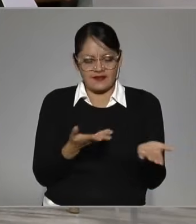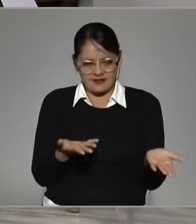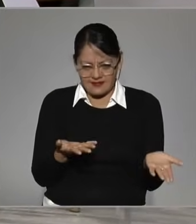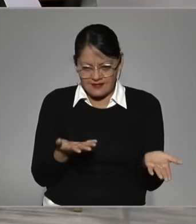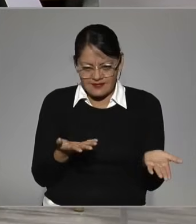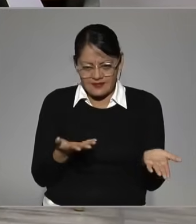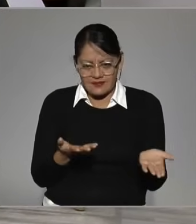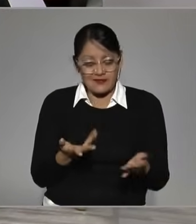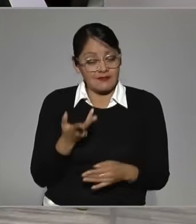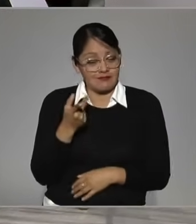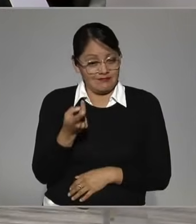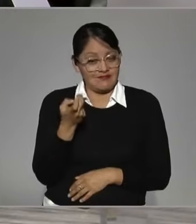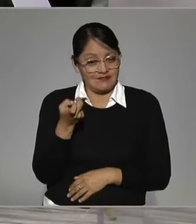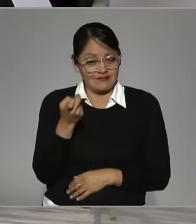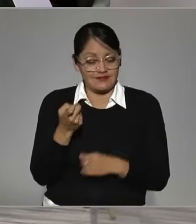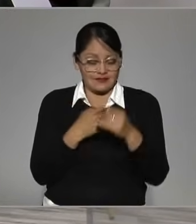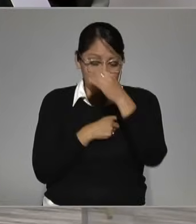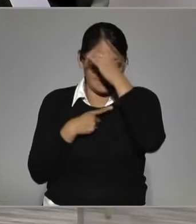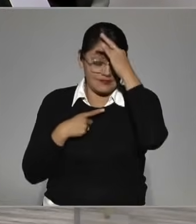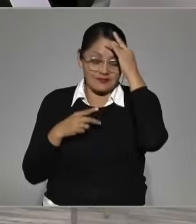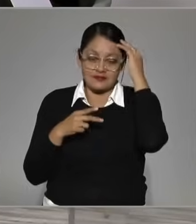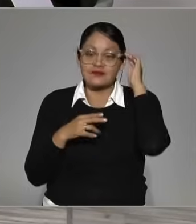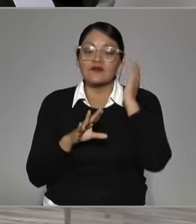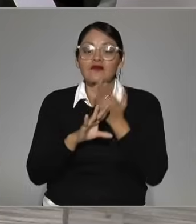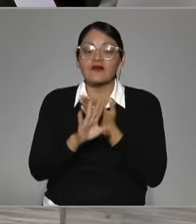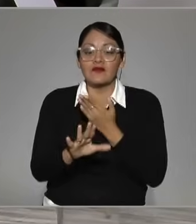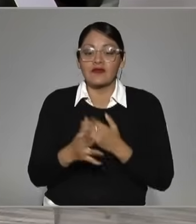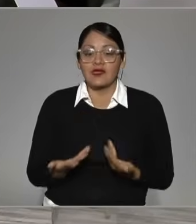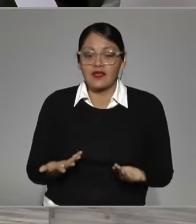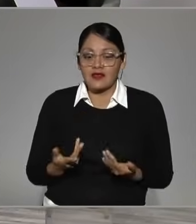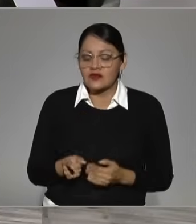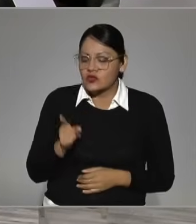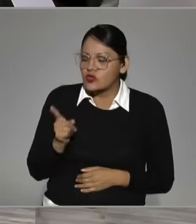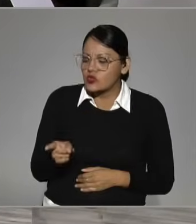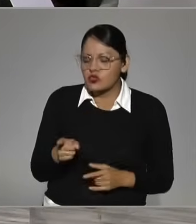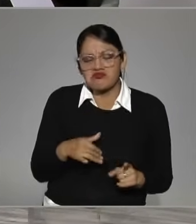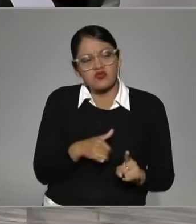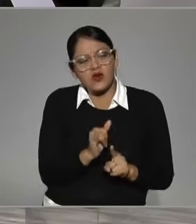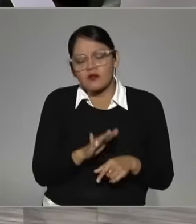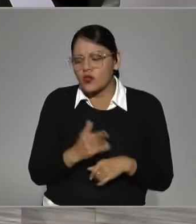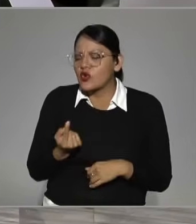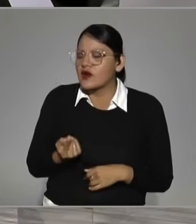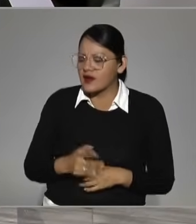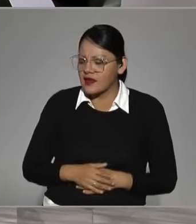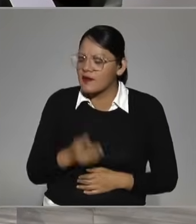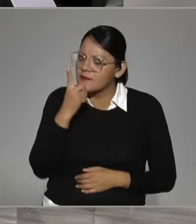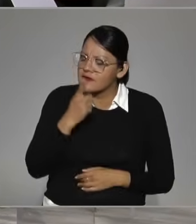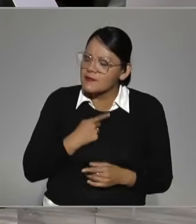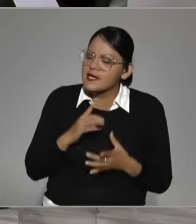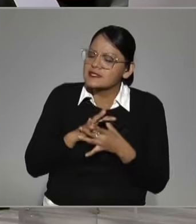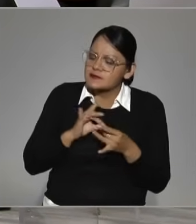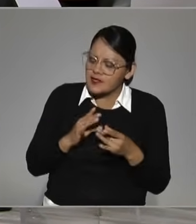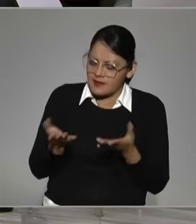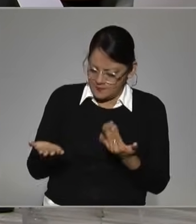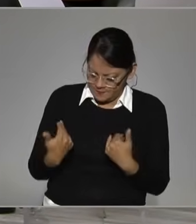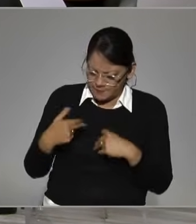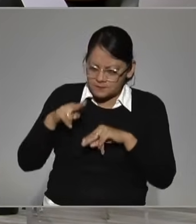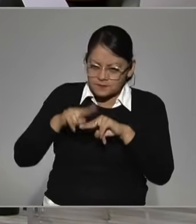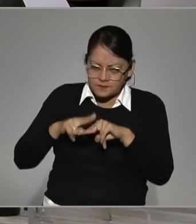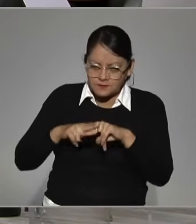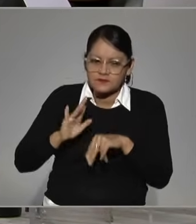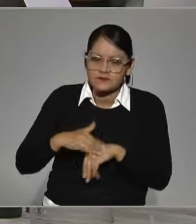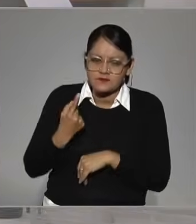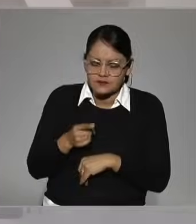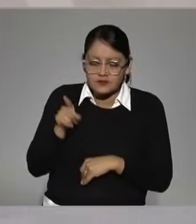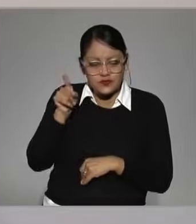Lo que necesitaremos justamente decir, a ver, reflexiona, ¿y eso que lo hiciste, por qué lo hiciste? A ver, explícamelo. Ven, siéntate, dime por qué